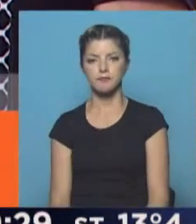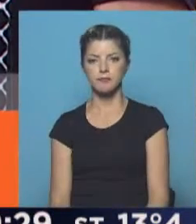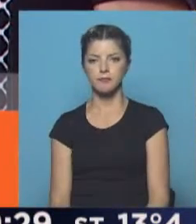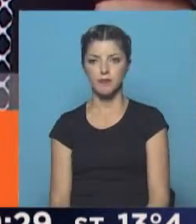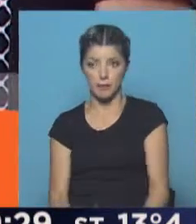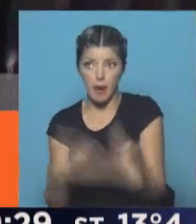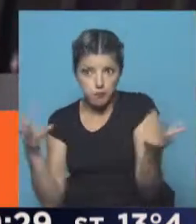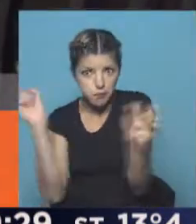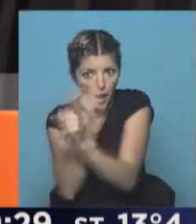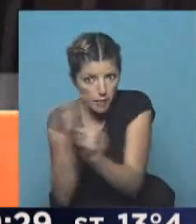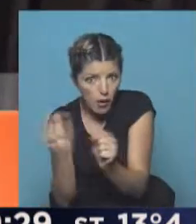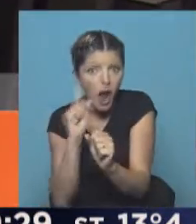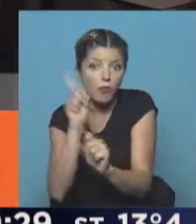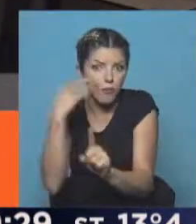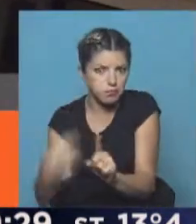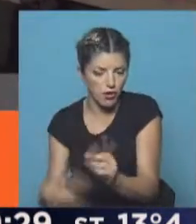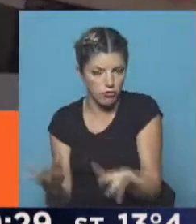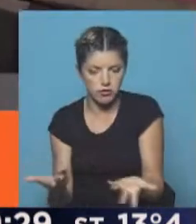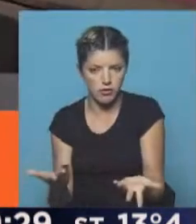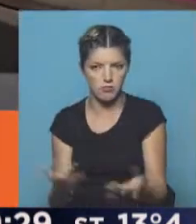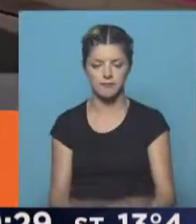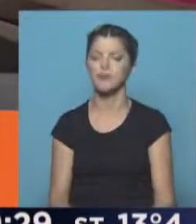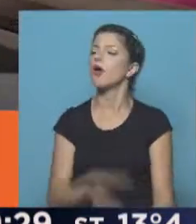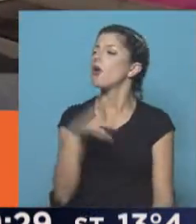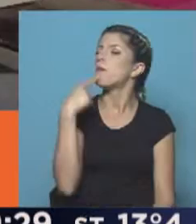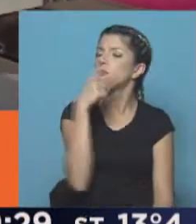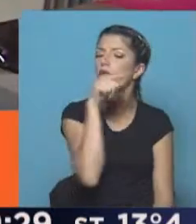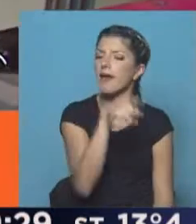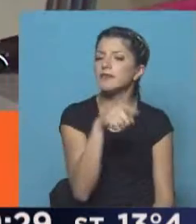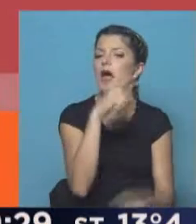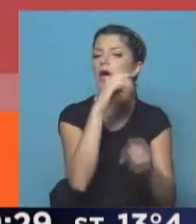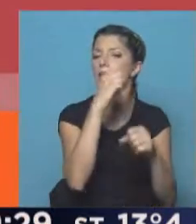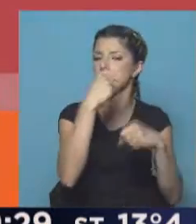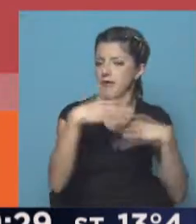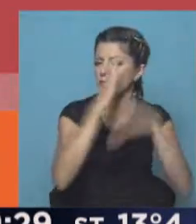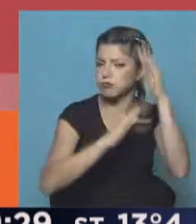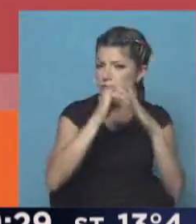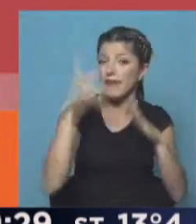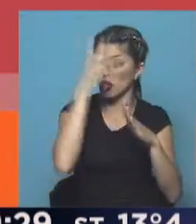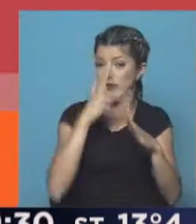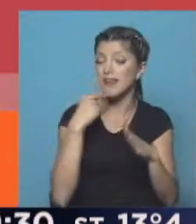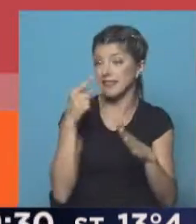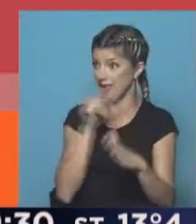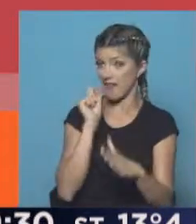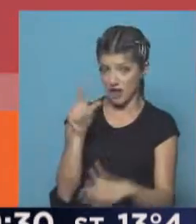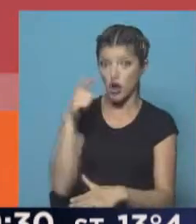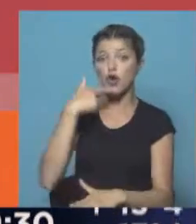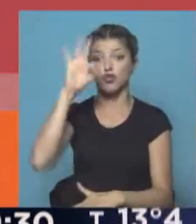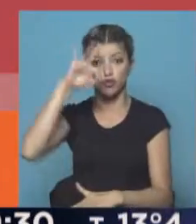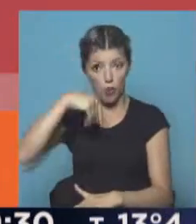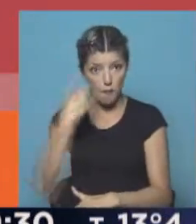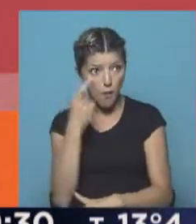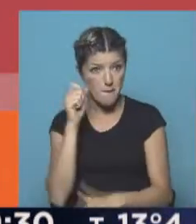para aprobar alguna de estas cosas. De hecho, ¿no? este emprendimiento hotelero que él tiene en Corrientes, llamado Belinda, él decía que era del SOMU, pero en realidad pertenecía